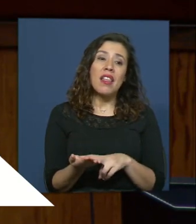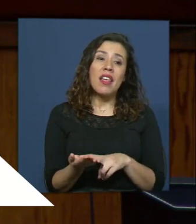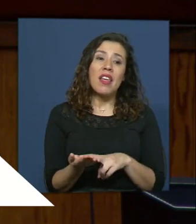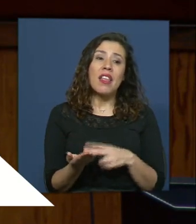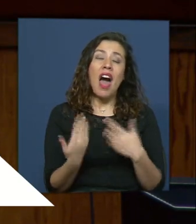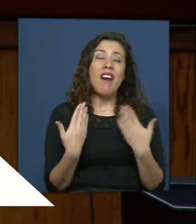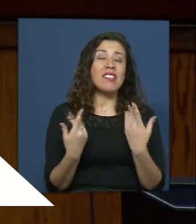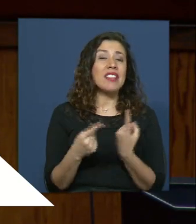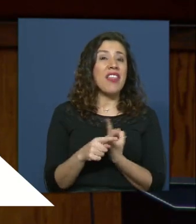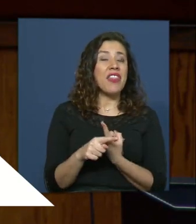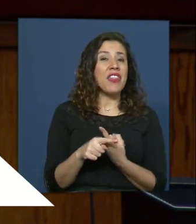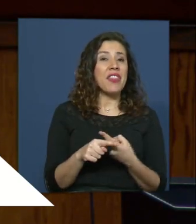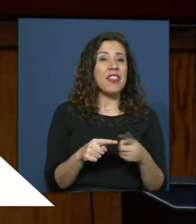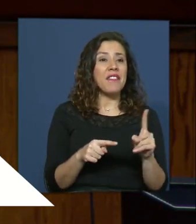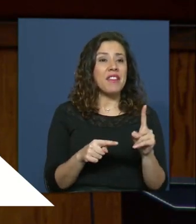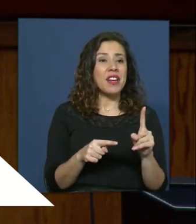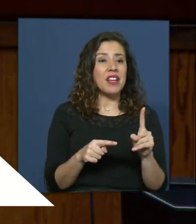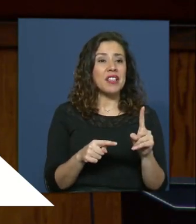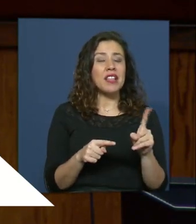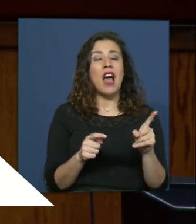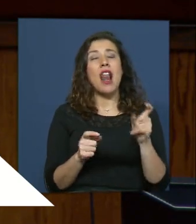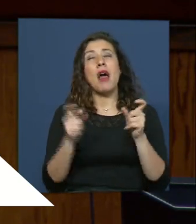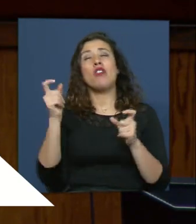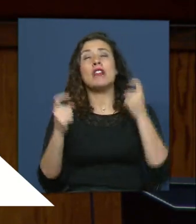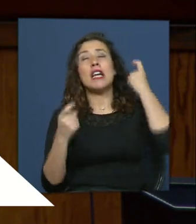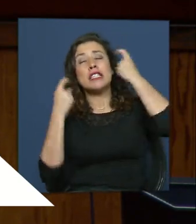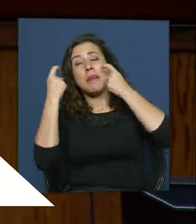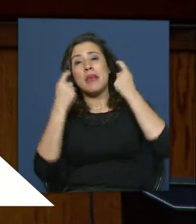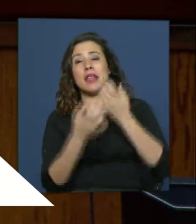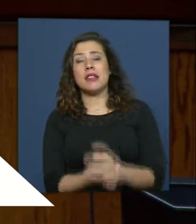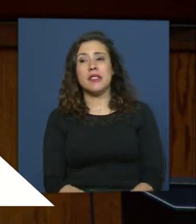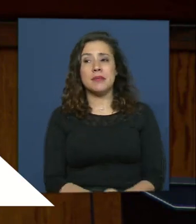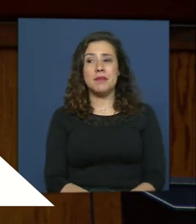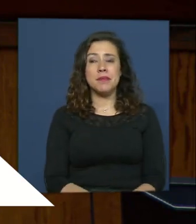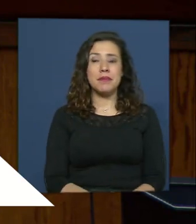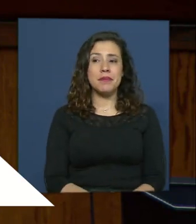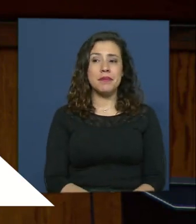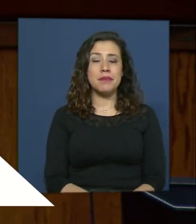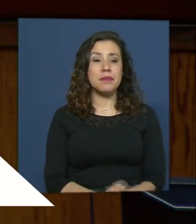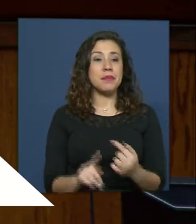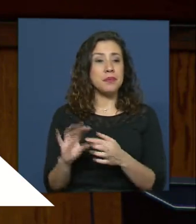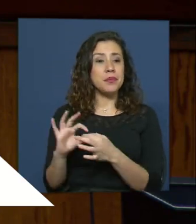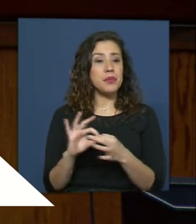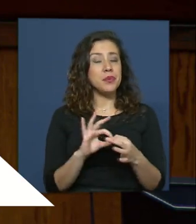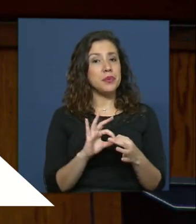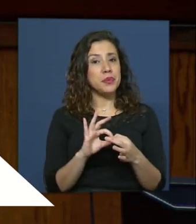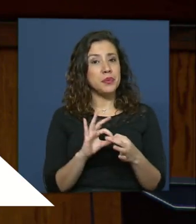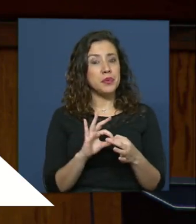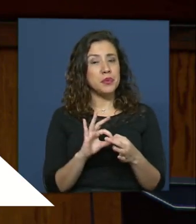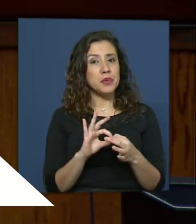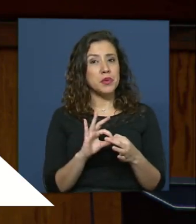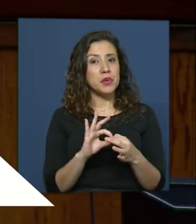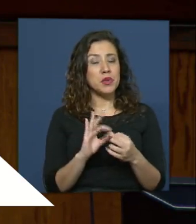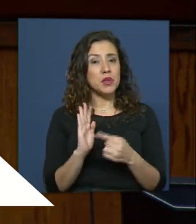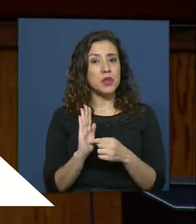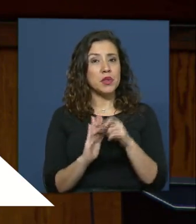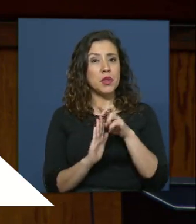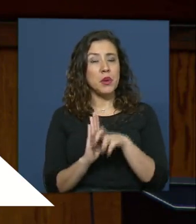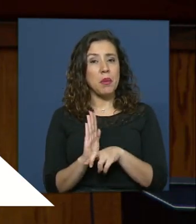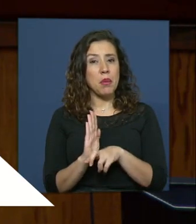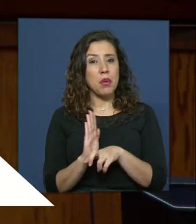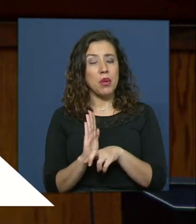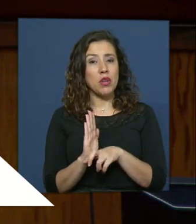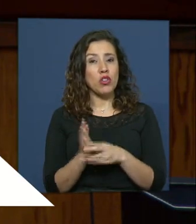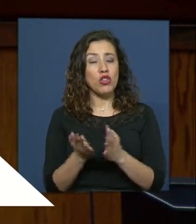son diferentes a las presunciones que se hacen. En consideración al mérito del proyecto y